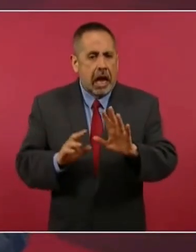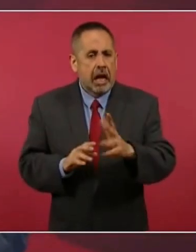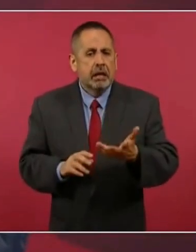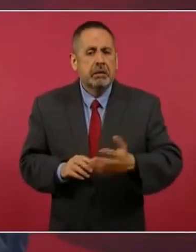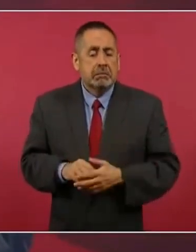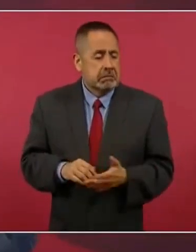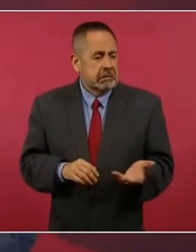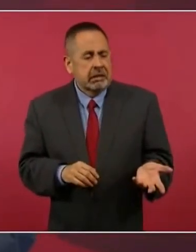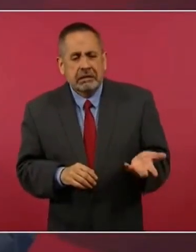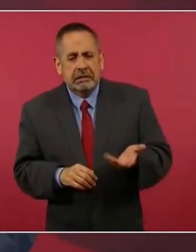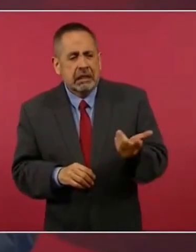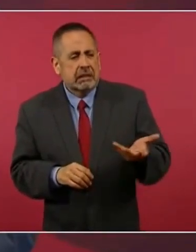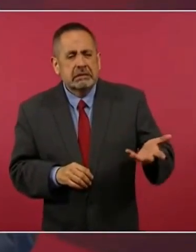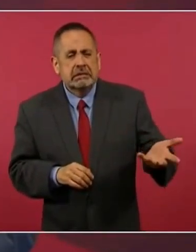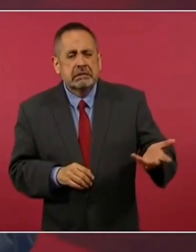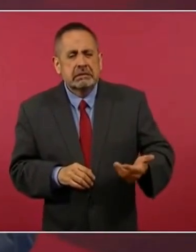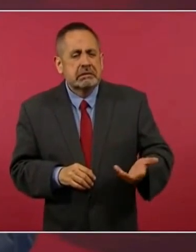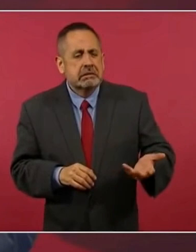¿Y qué?